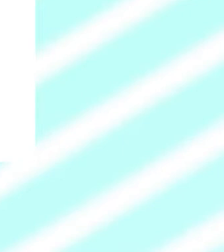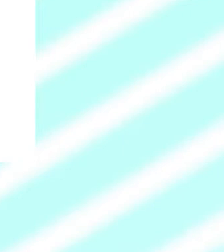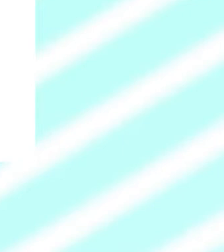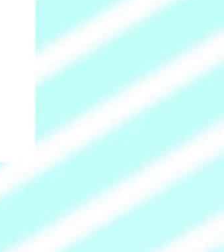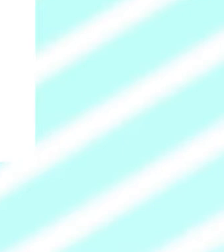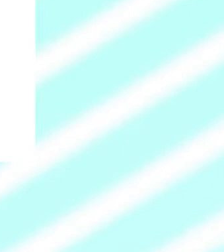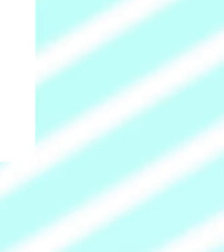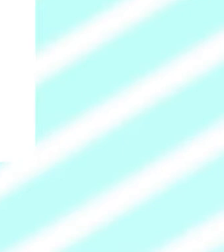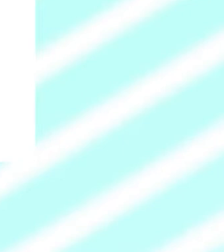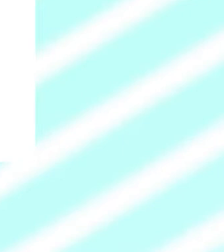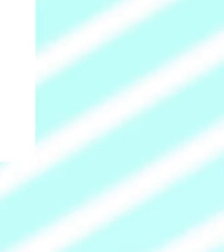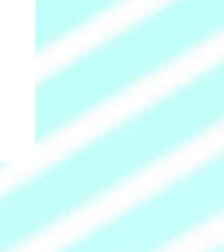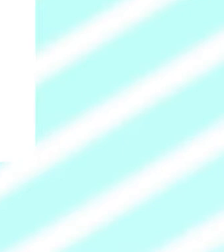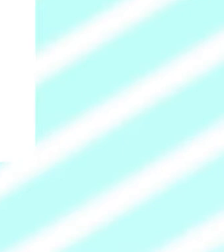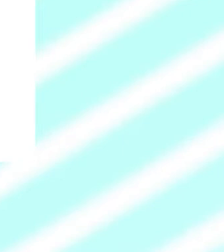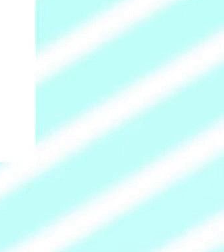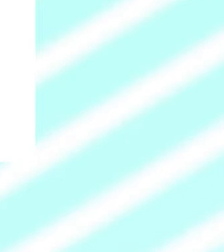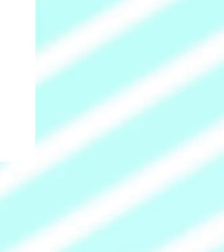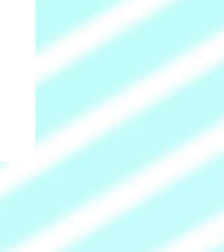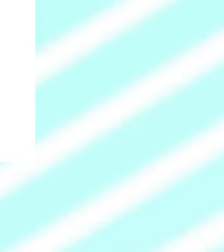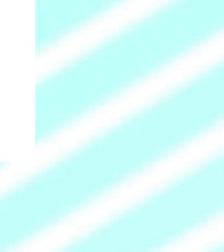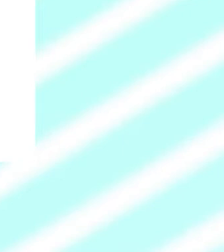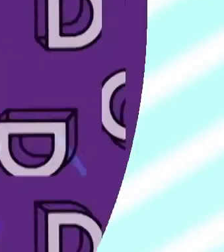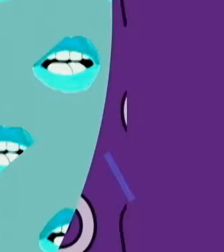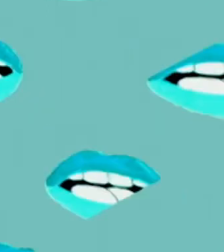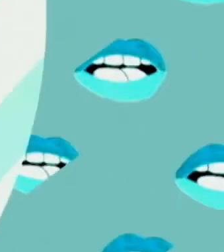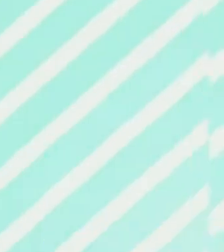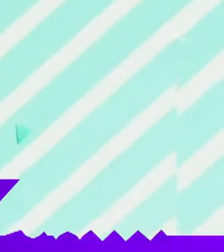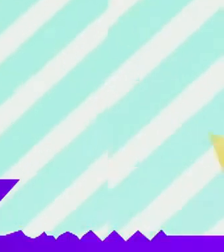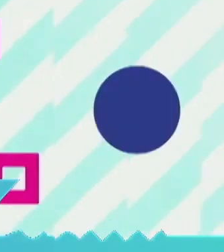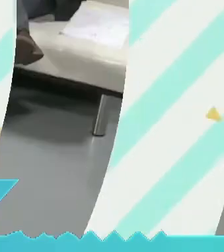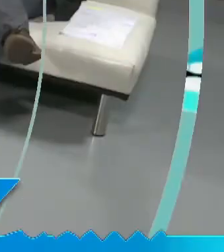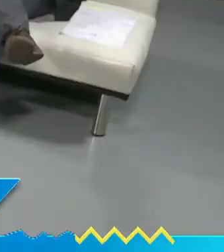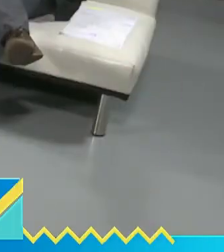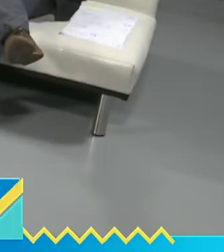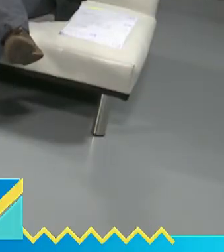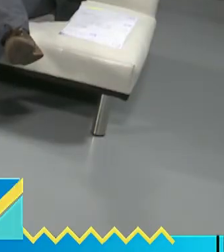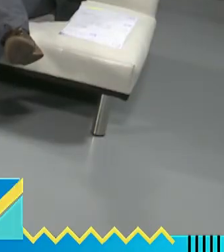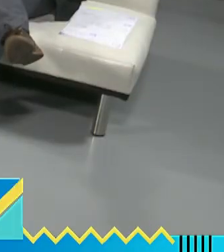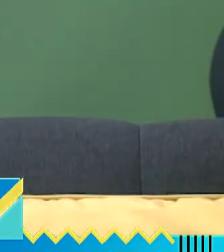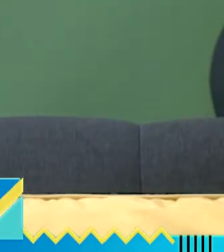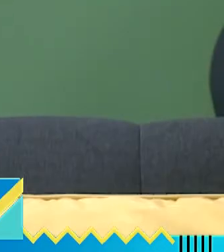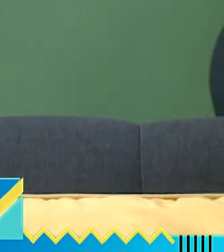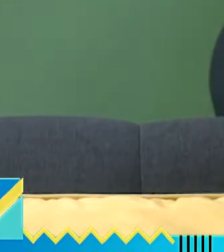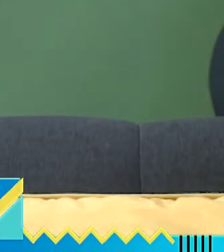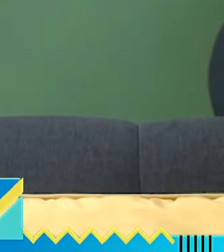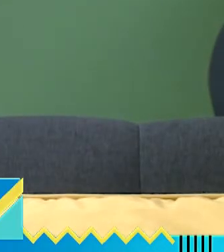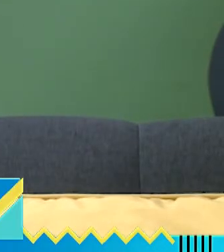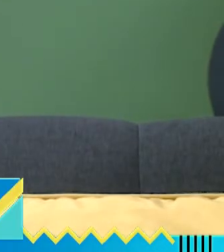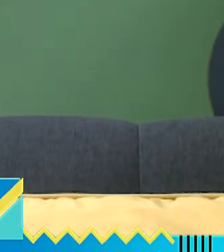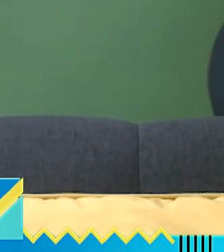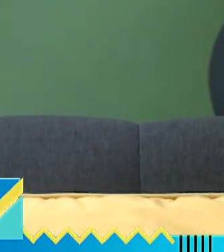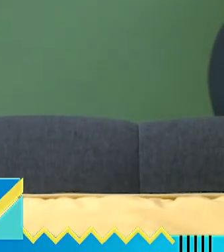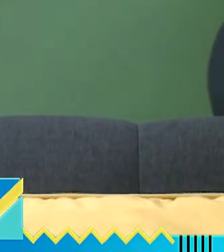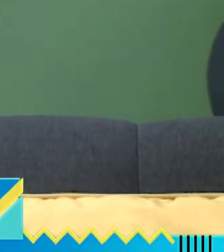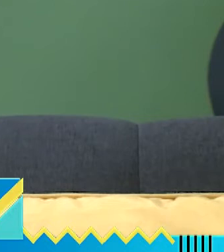desfinanciar el poder de la corrupción. Bueno, son algunos de los tweets que han pasado por el programa. Y bueno, algo también que